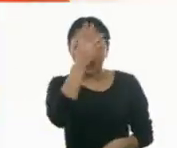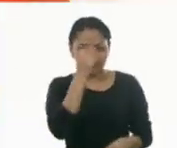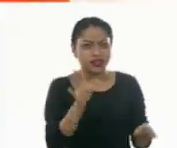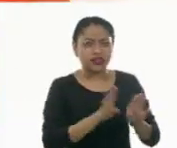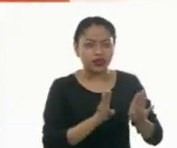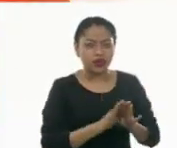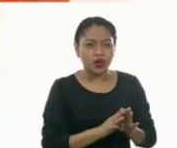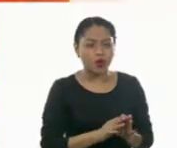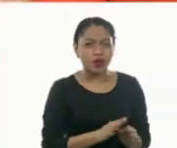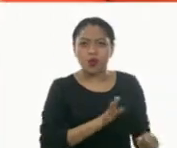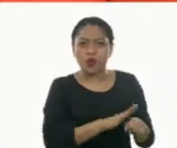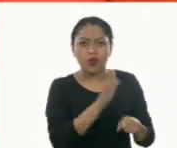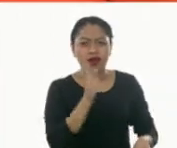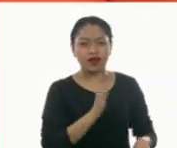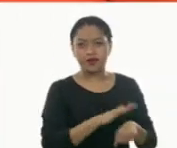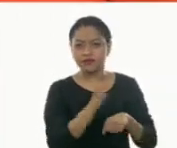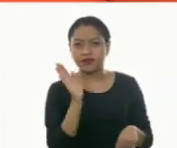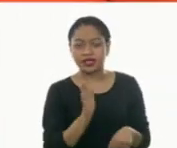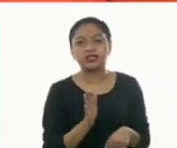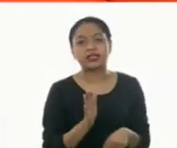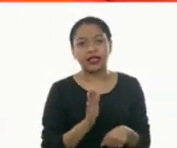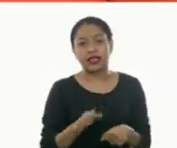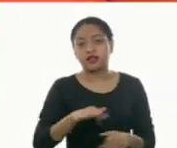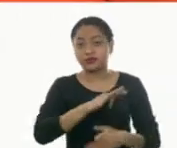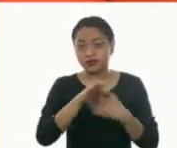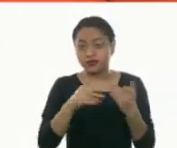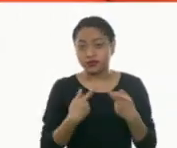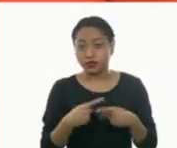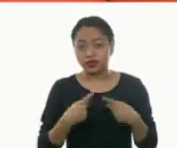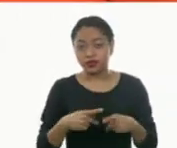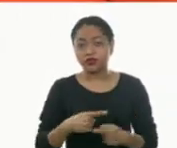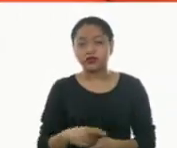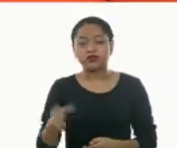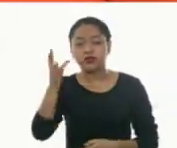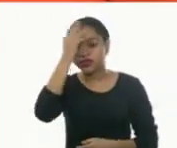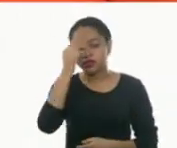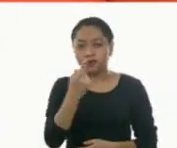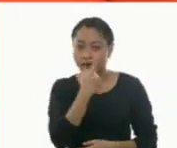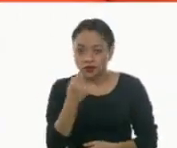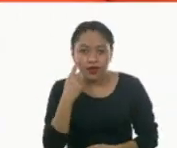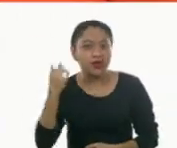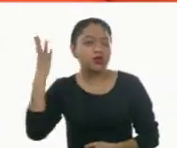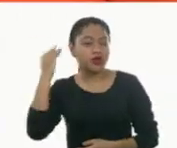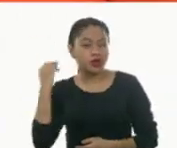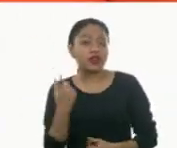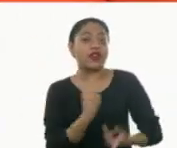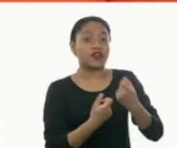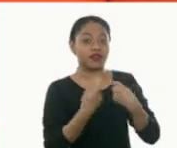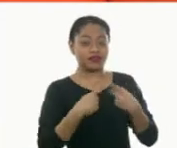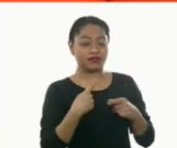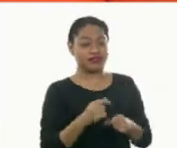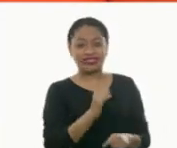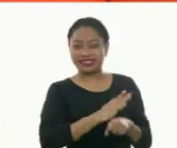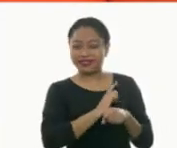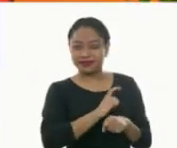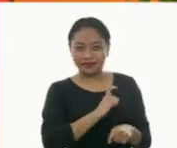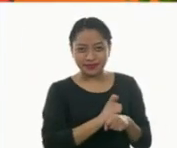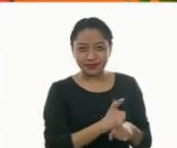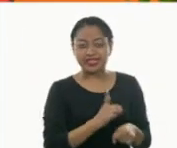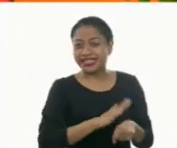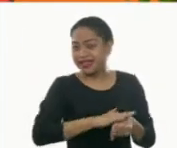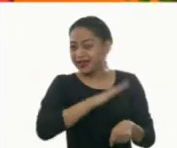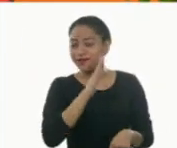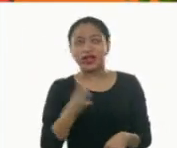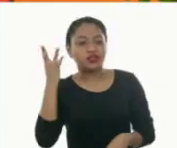que es predominante. Todos aprendemos con todos los sentidos, pero hay unos que son como más específicos para cada niño. Oye, Adriana,